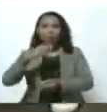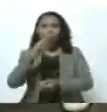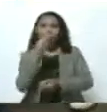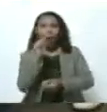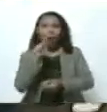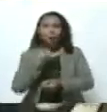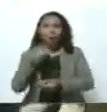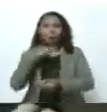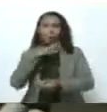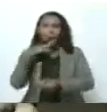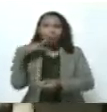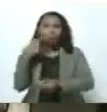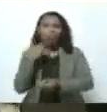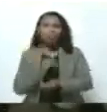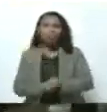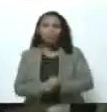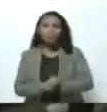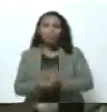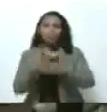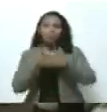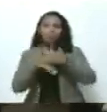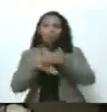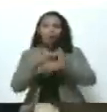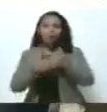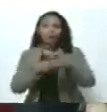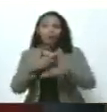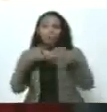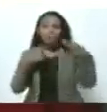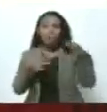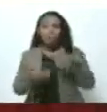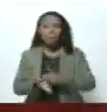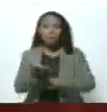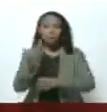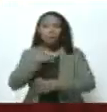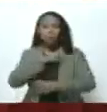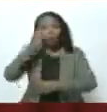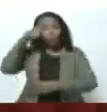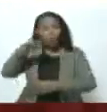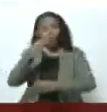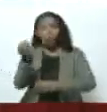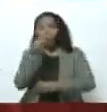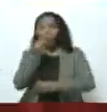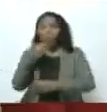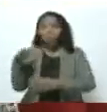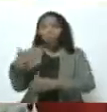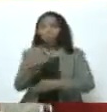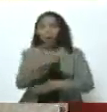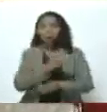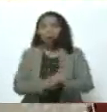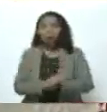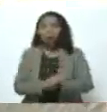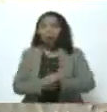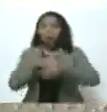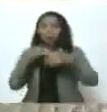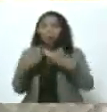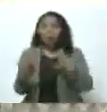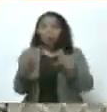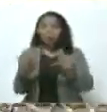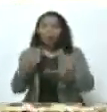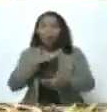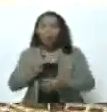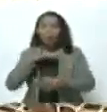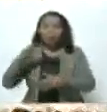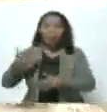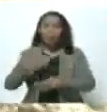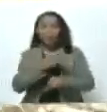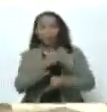sabrosa. Bueno, van a ser papel protagónico nuestro pueblo comiendo pescado. Así que el mensaje a nuestros